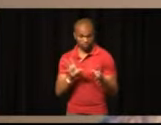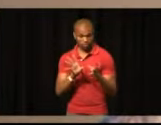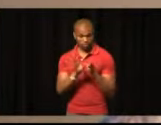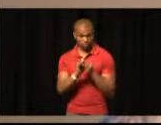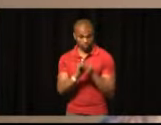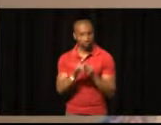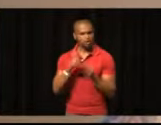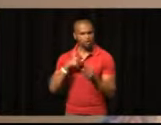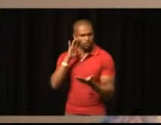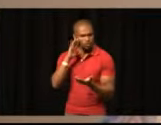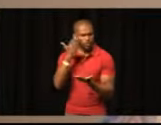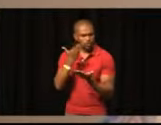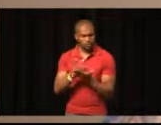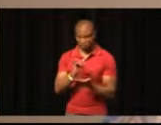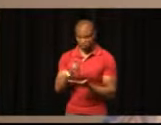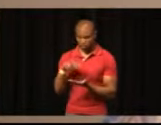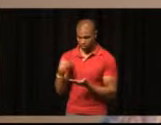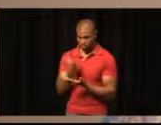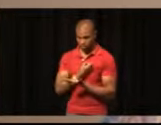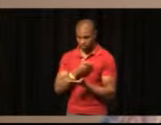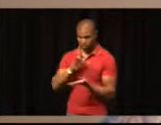resultados. O sea,